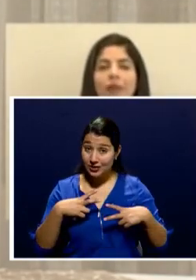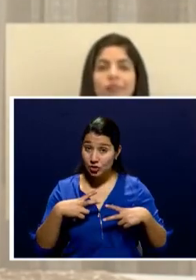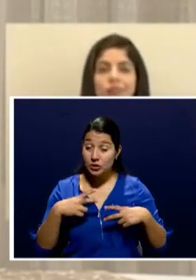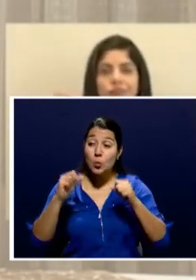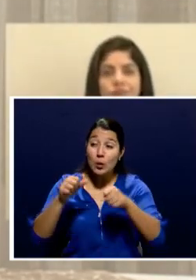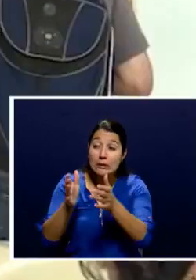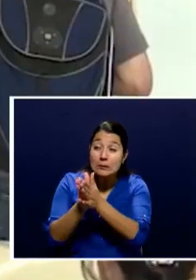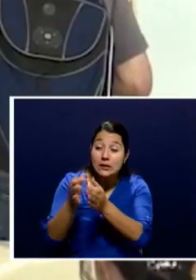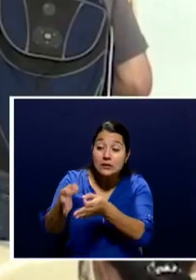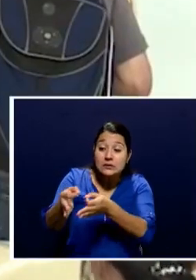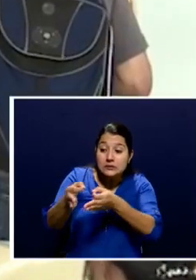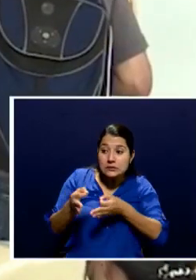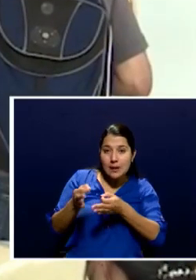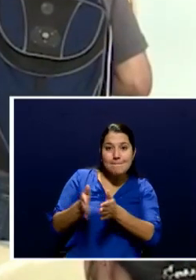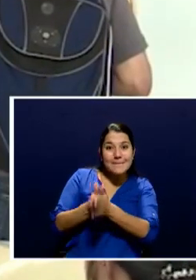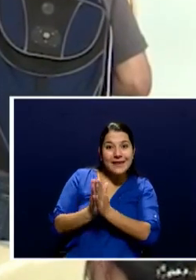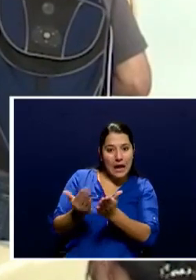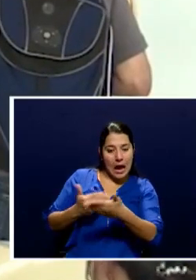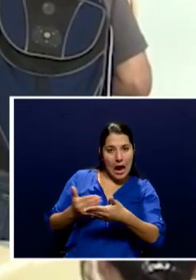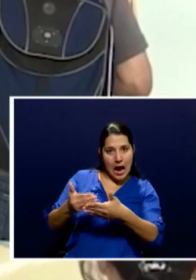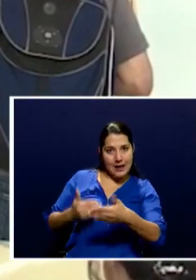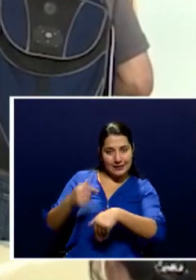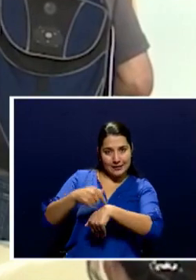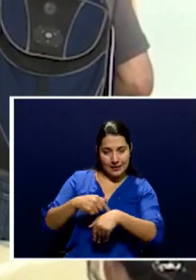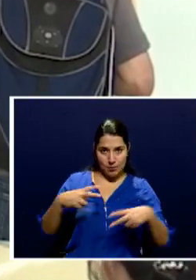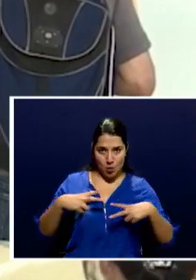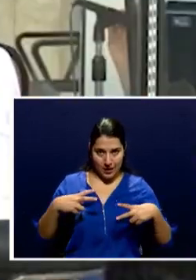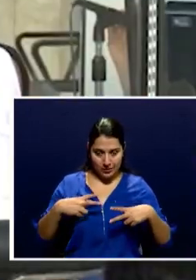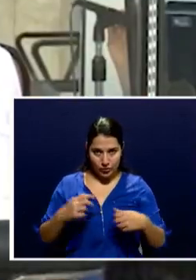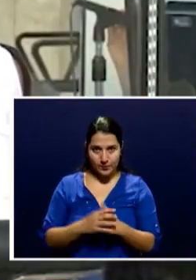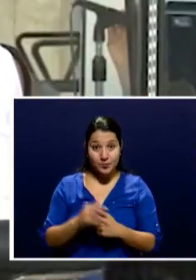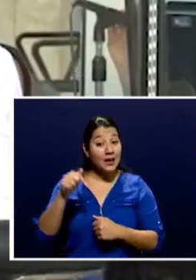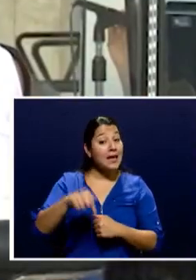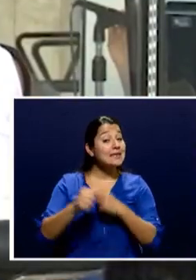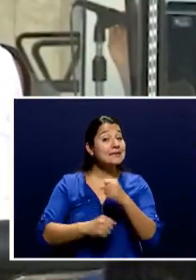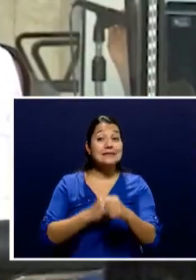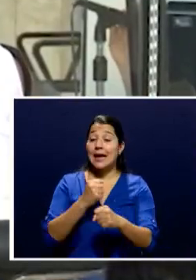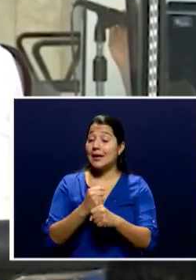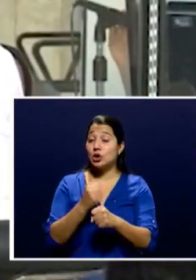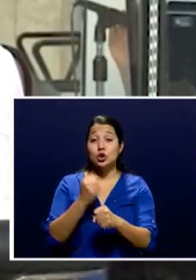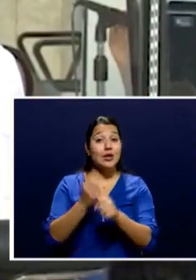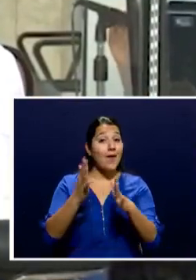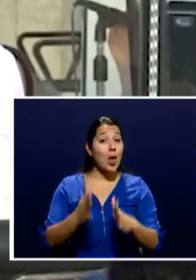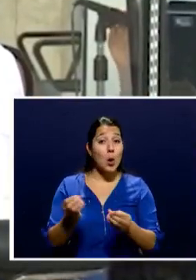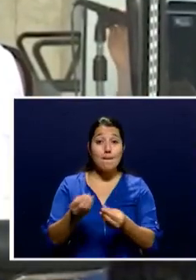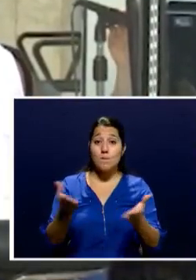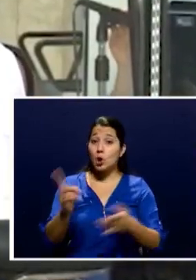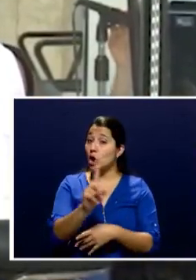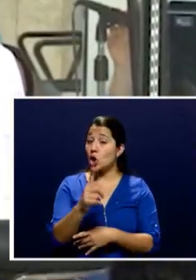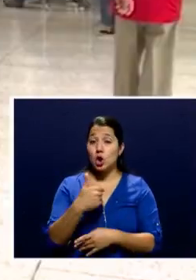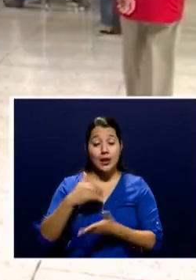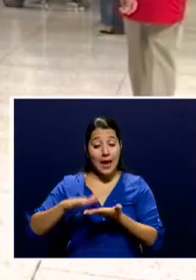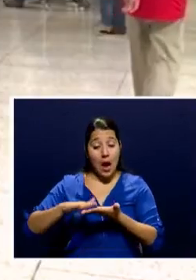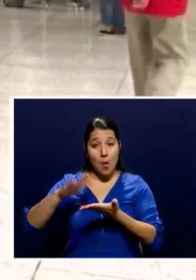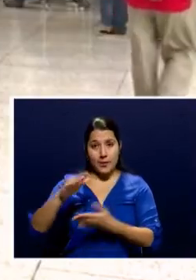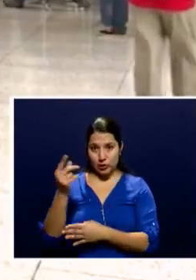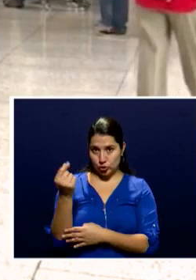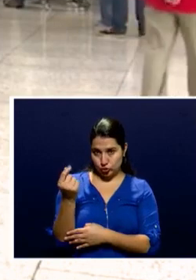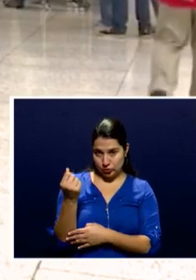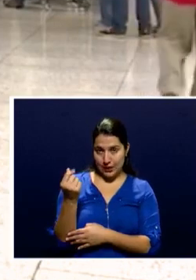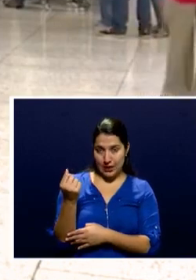las vacaciones. La jerarca aseguró que este año no habrá aumento anual para los empleados públicos que el gobierno autorizó mediante el